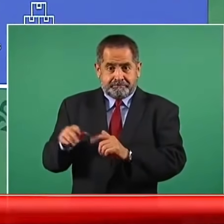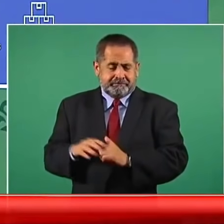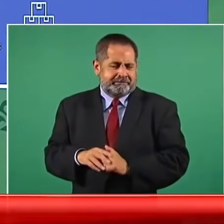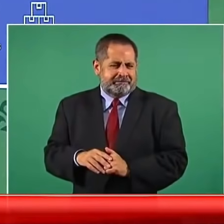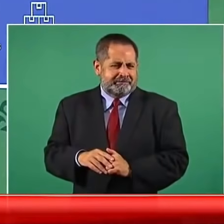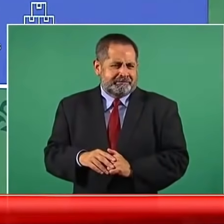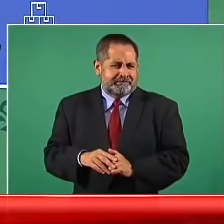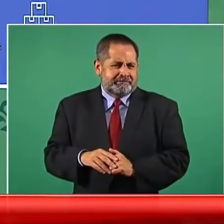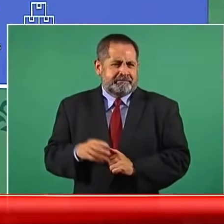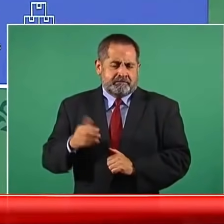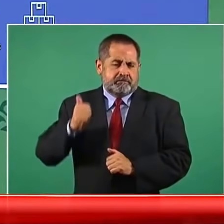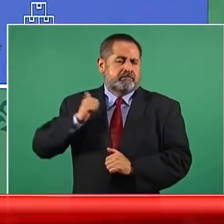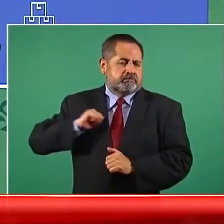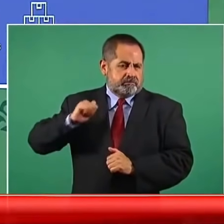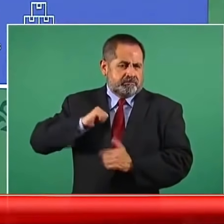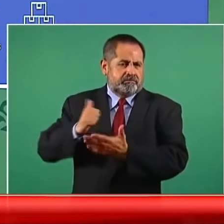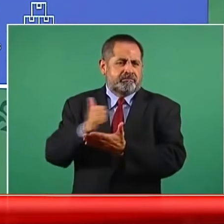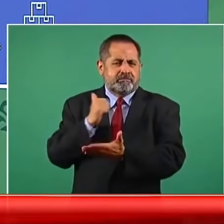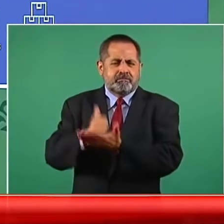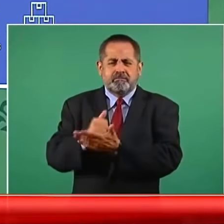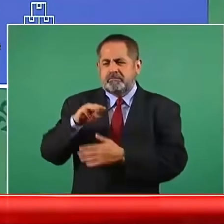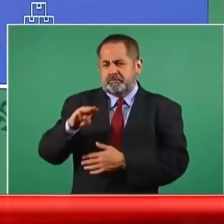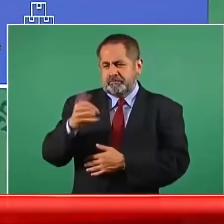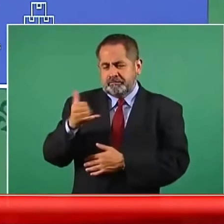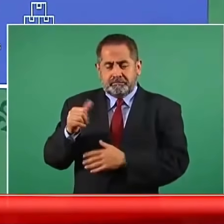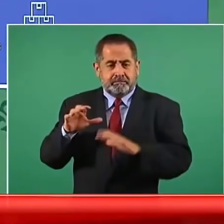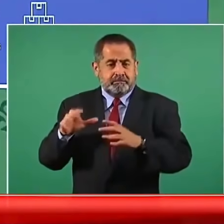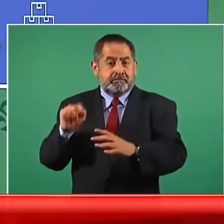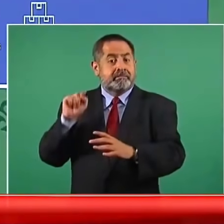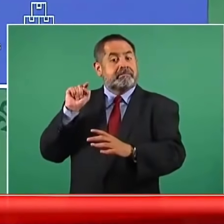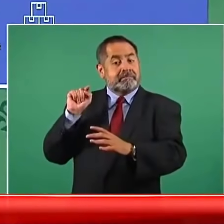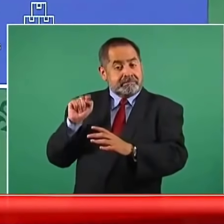una ciudad maya, hay en Izamal